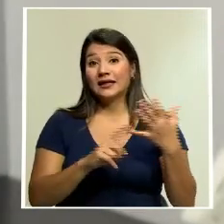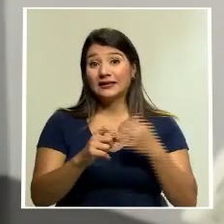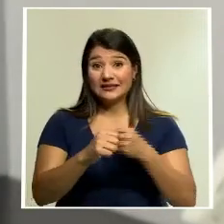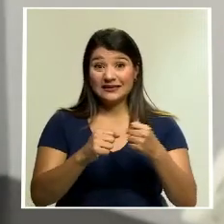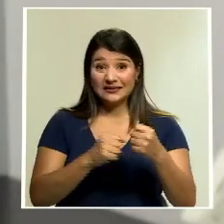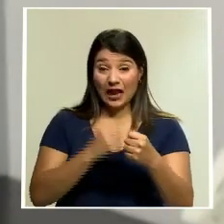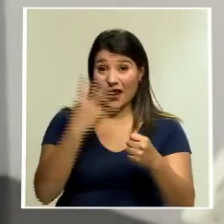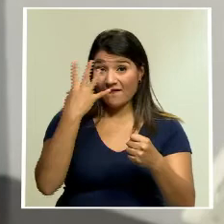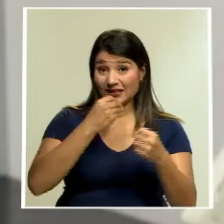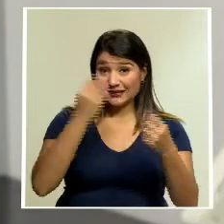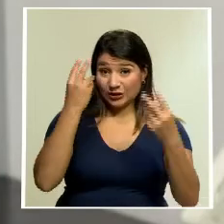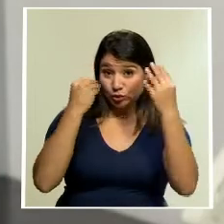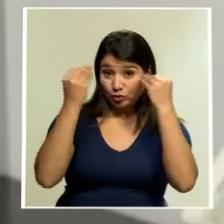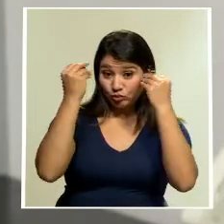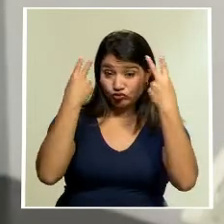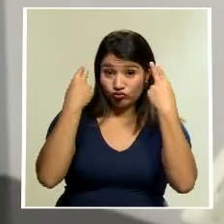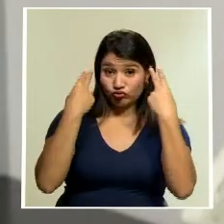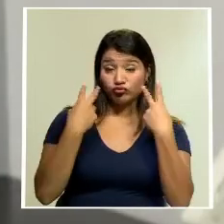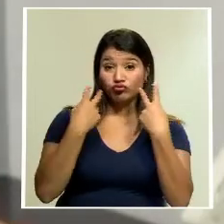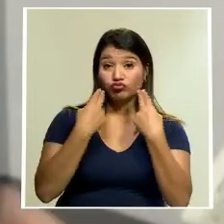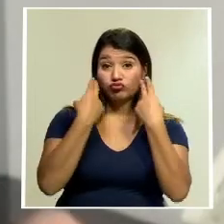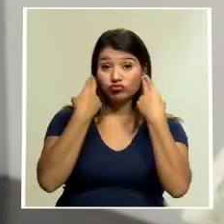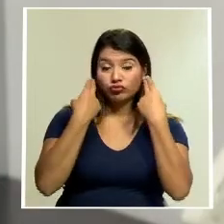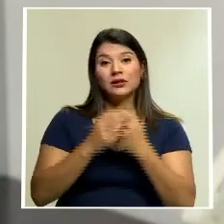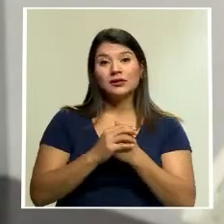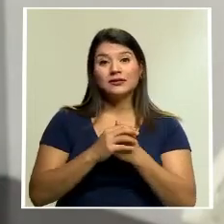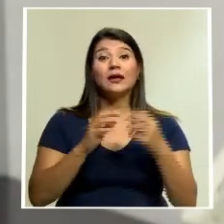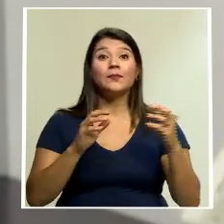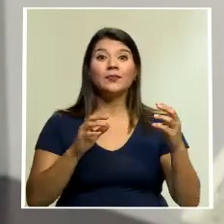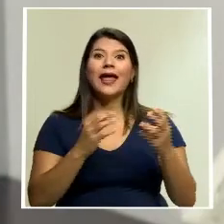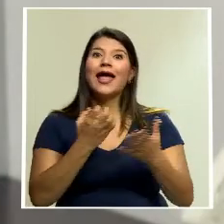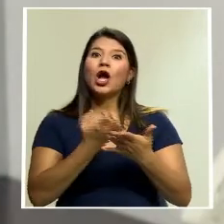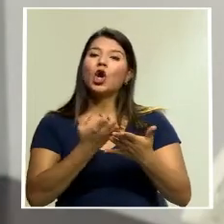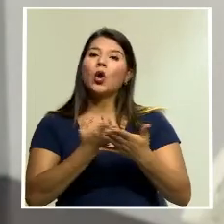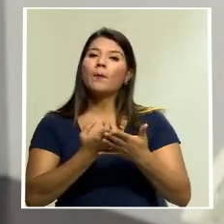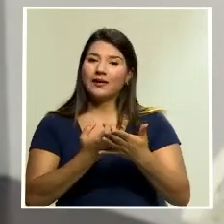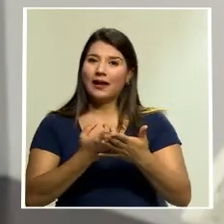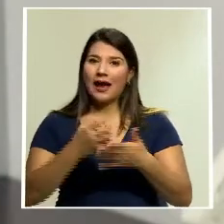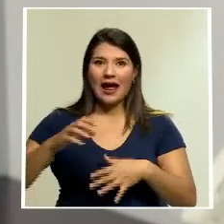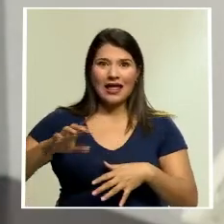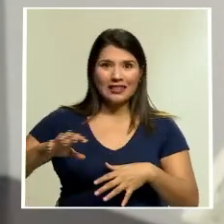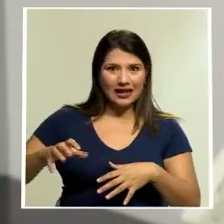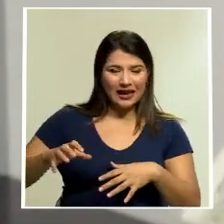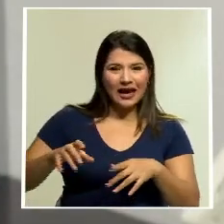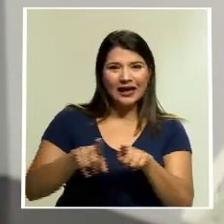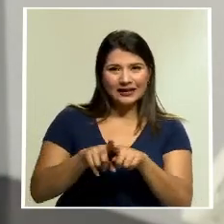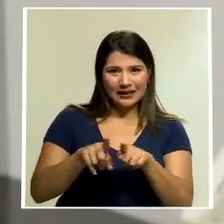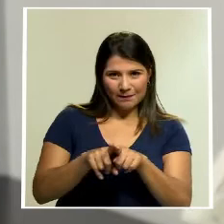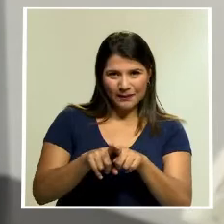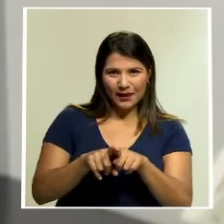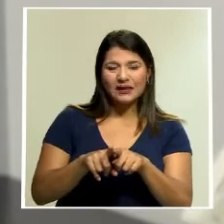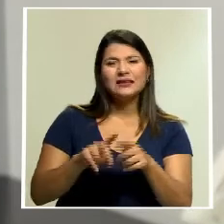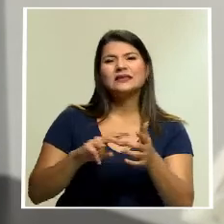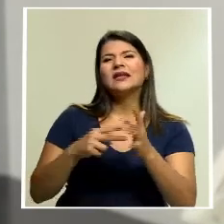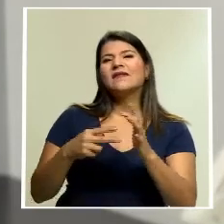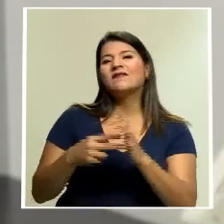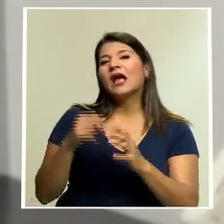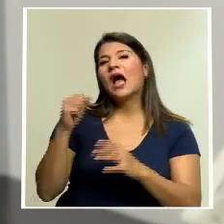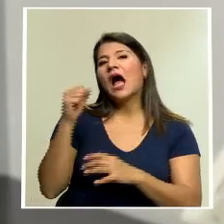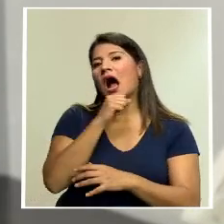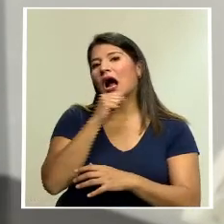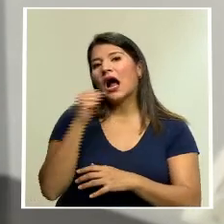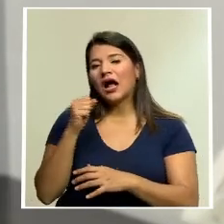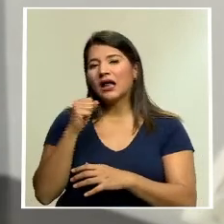de belleza, barberías, a la economía naranja también, a los cantantes, los